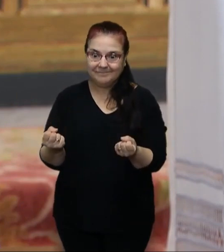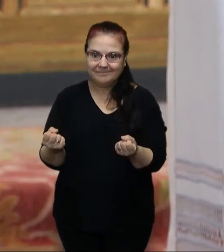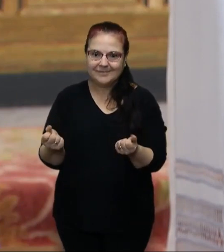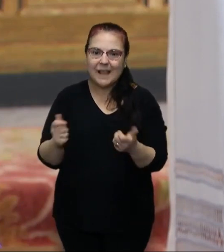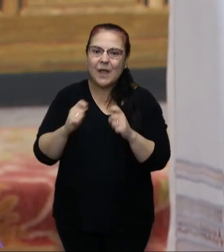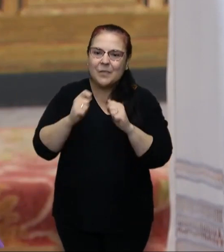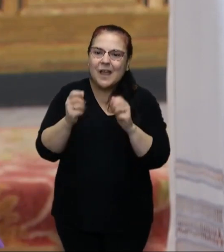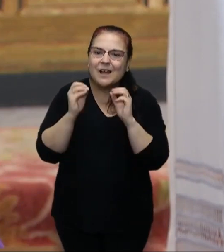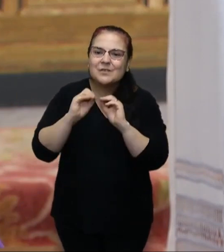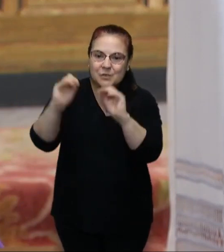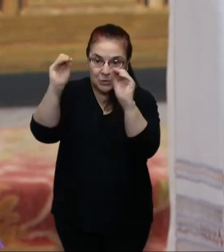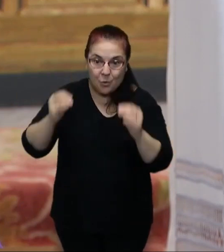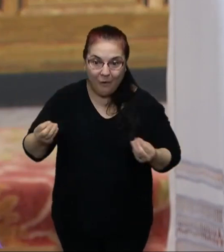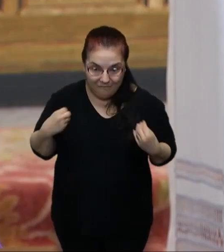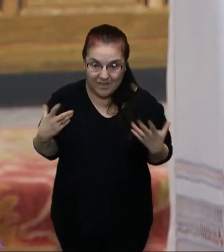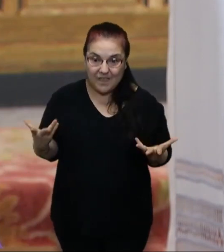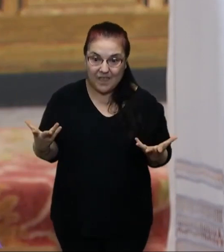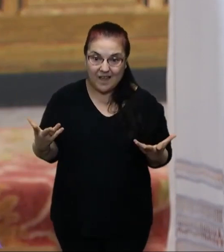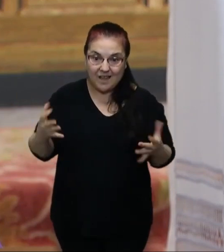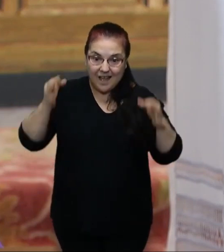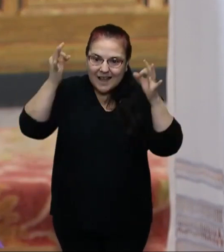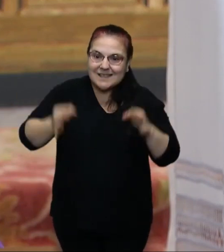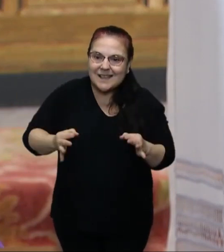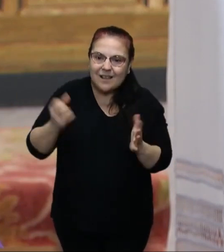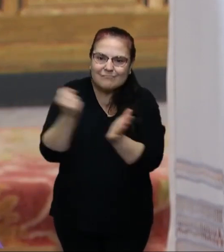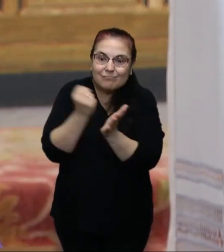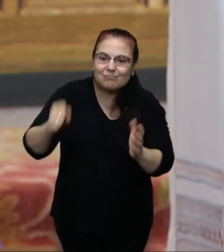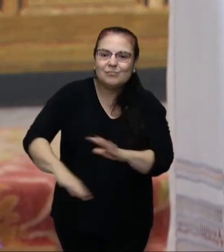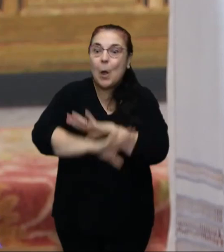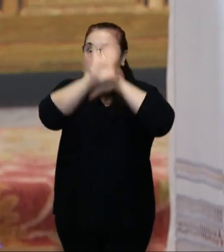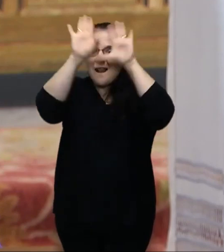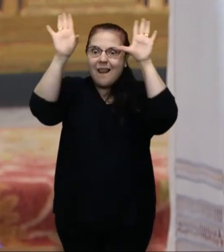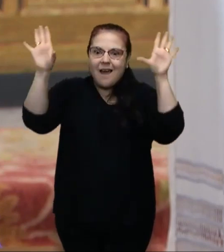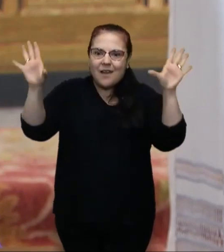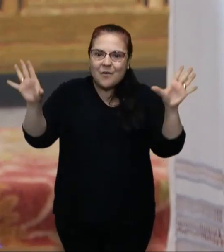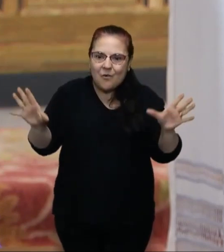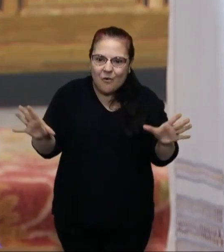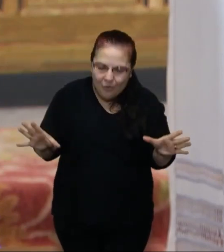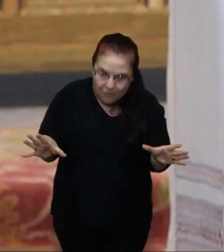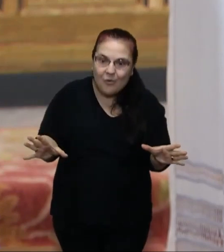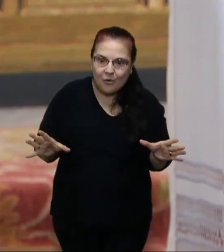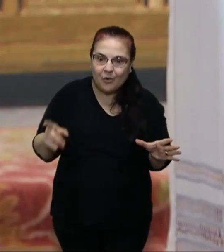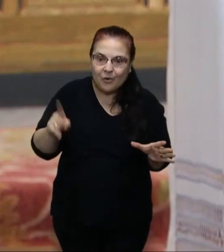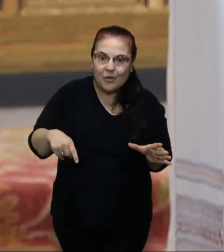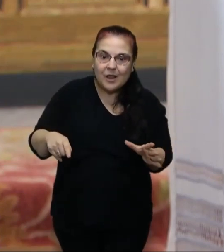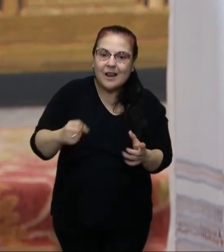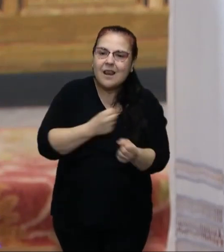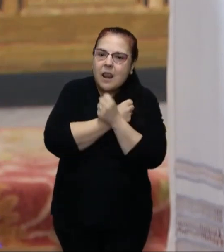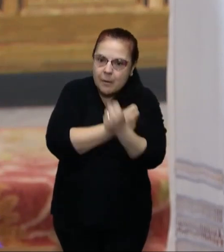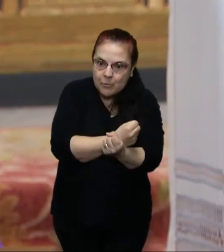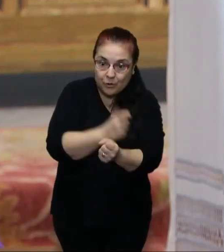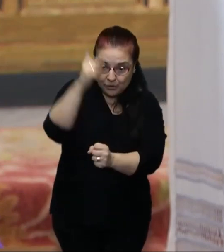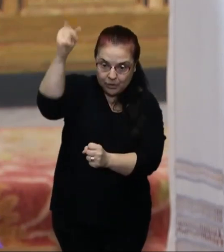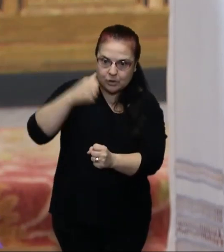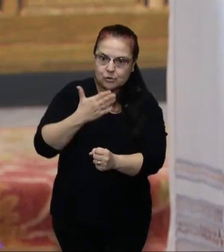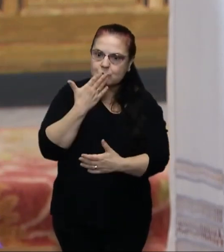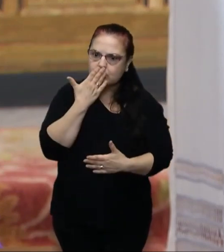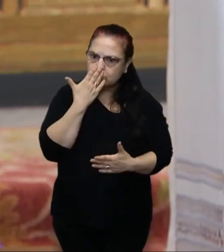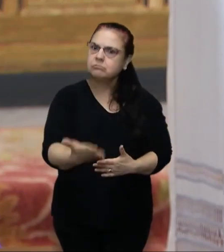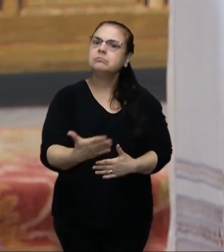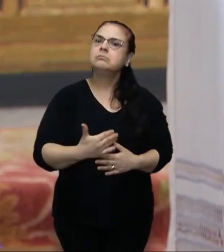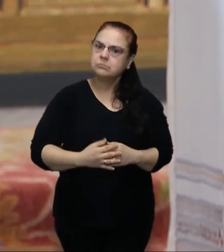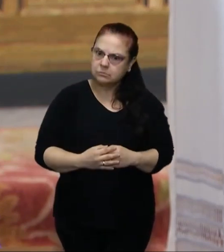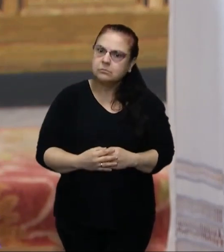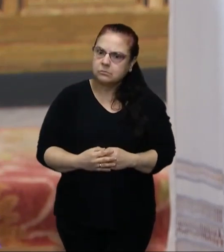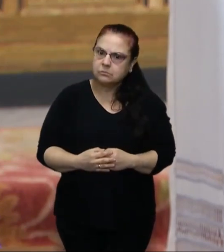por nosotros, porque era el signo más claro que podíamos tener de que el amor de Dios va en serio.